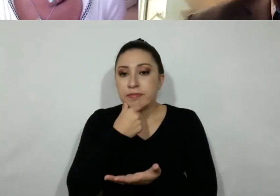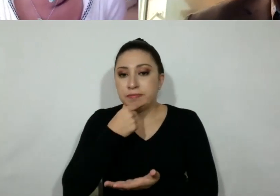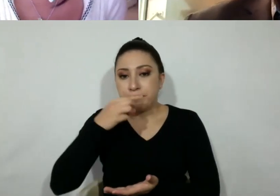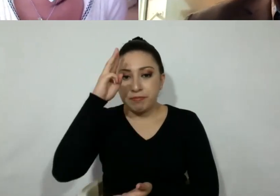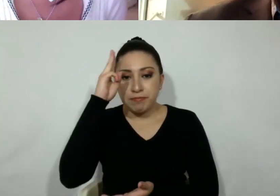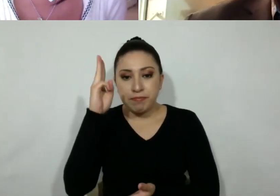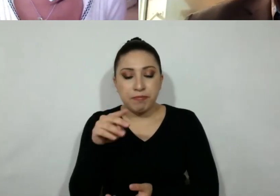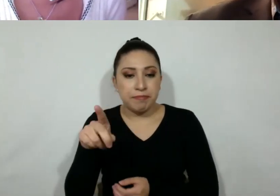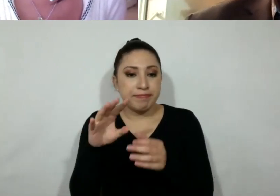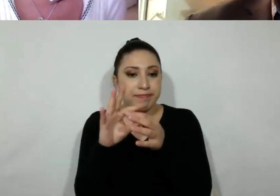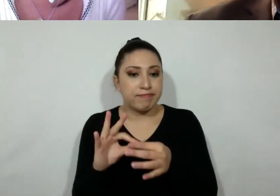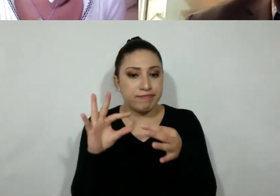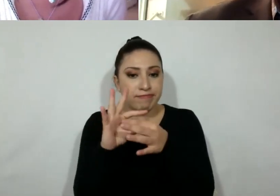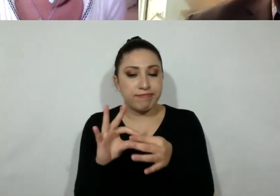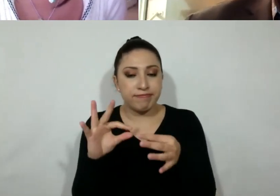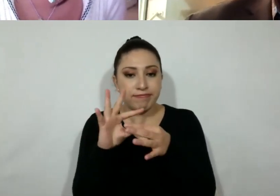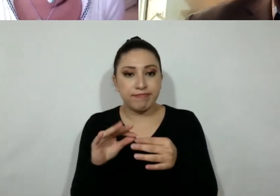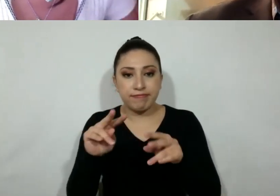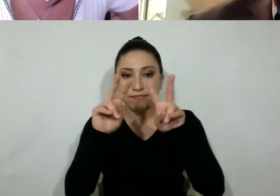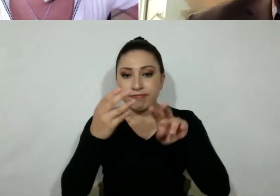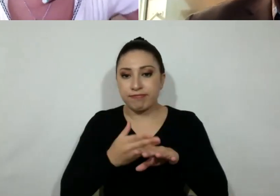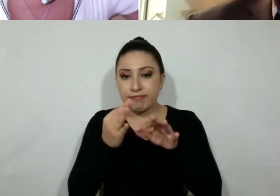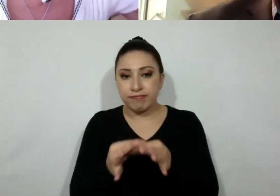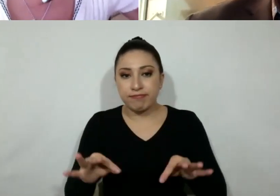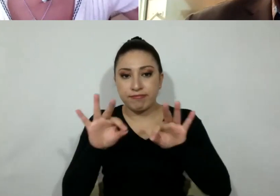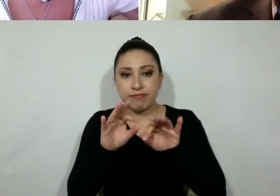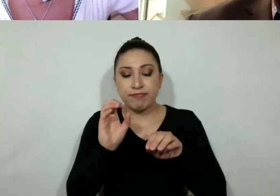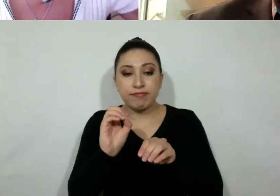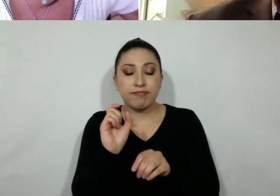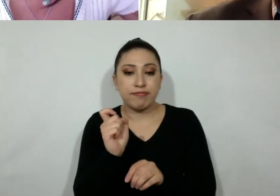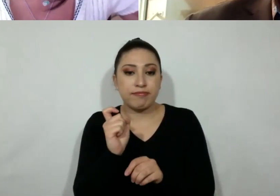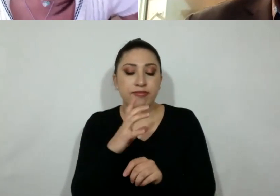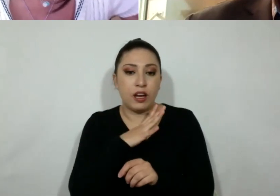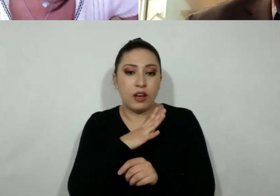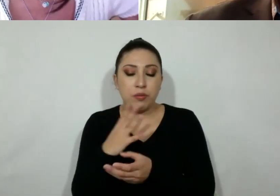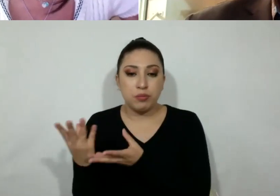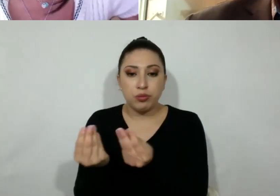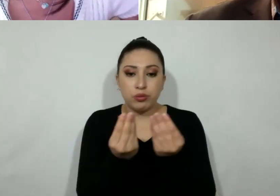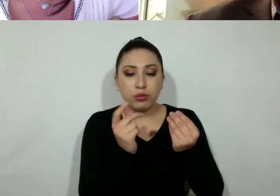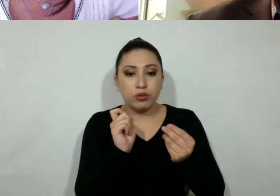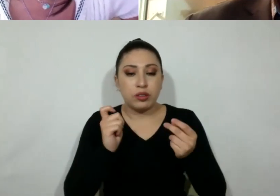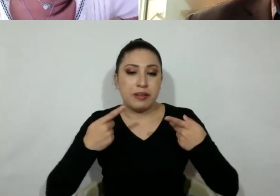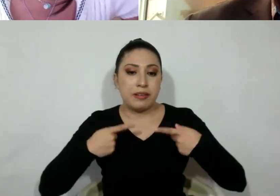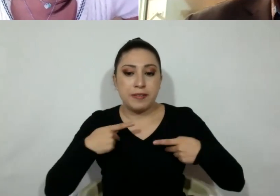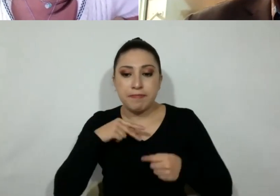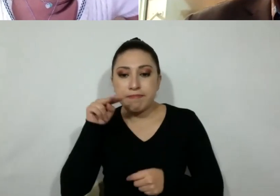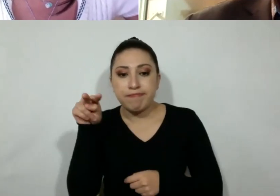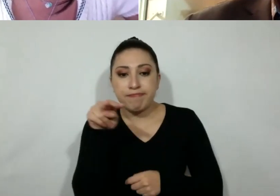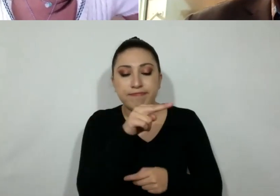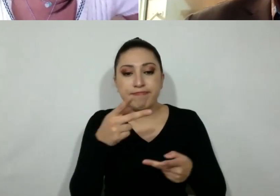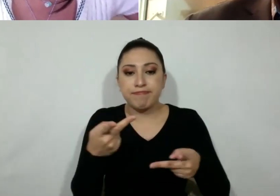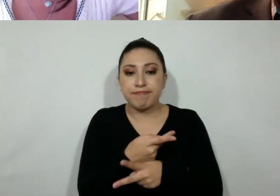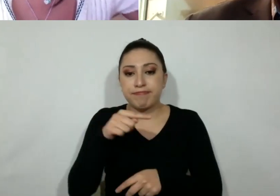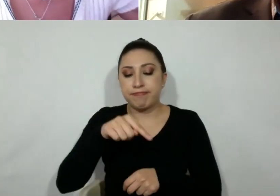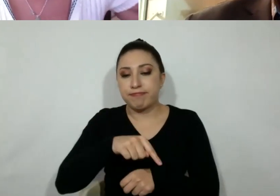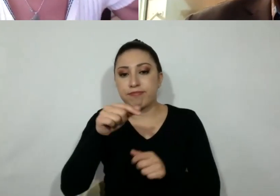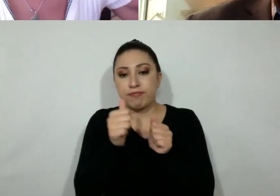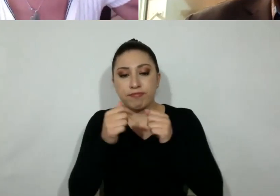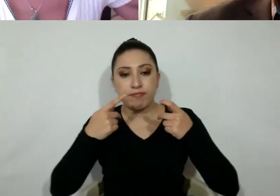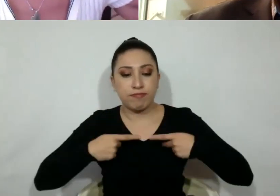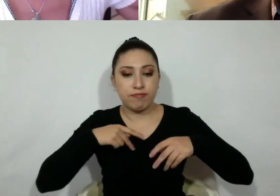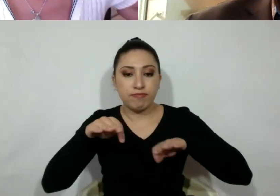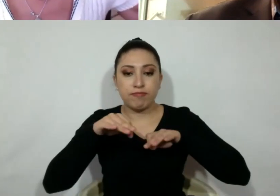tienen pues ocupados en la deficiencia de la gestión policial en la detención y puestas a